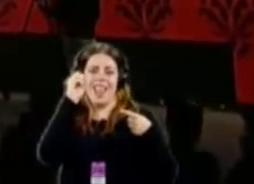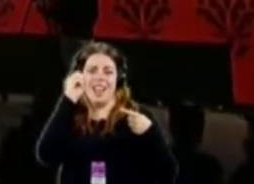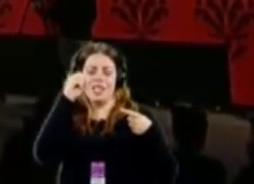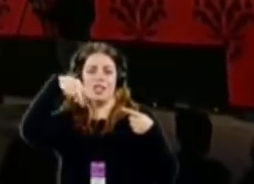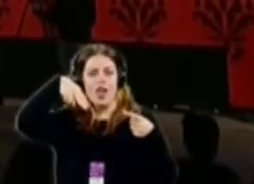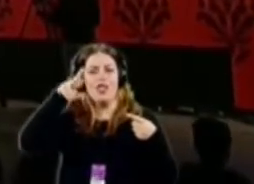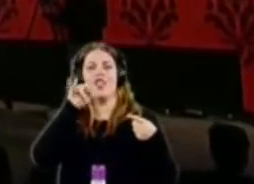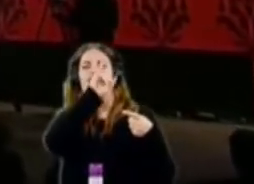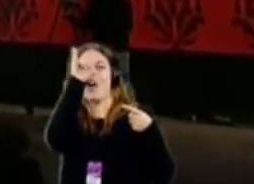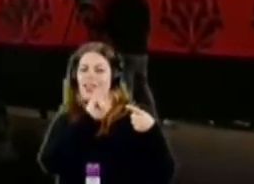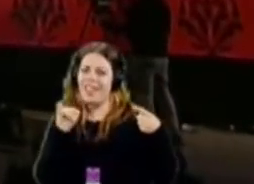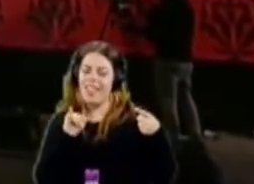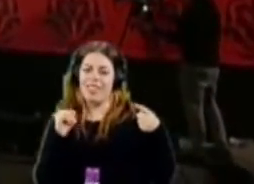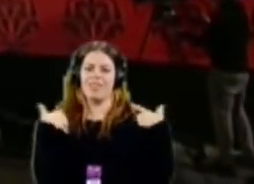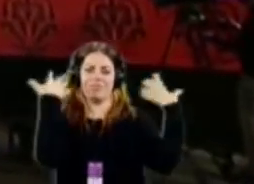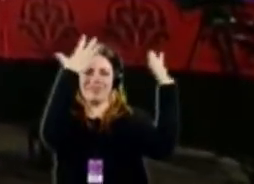aplauso! ¡Felicidades!